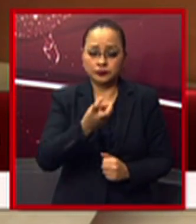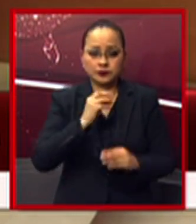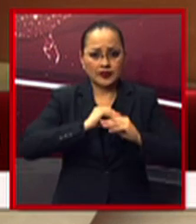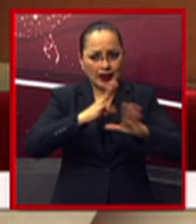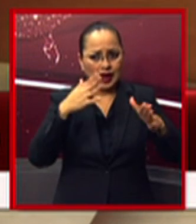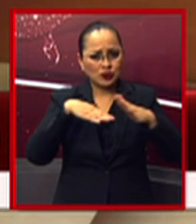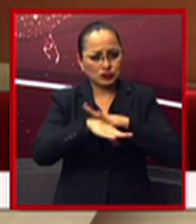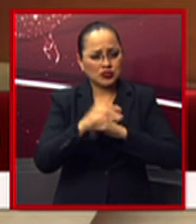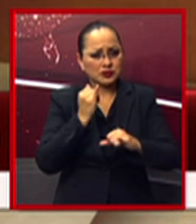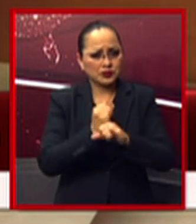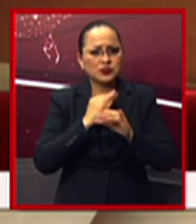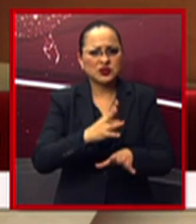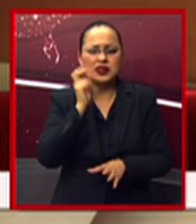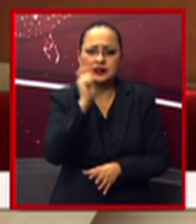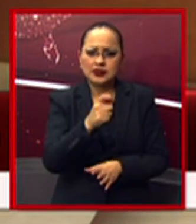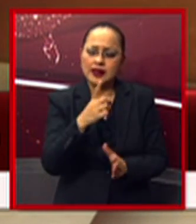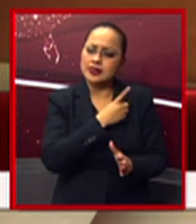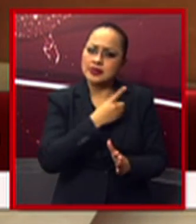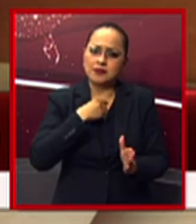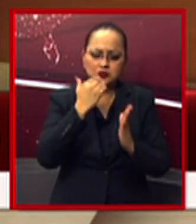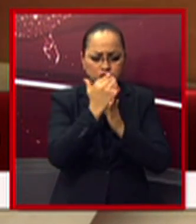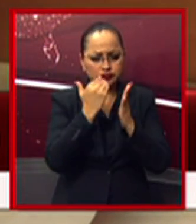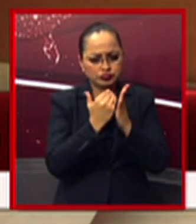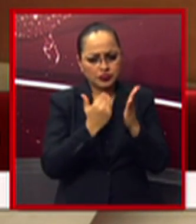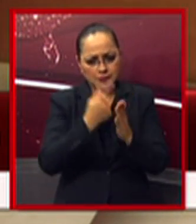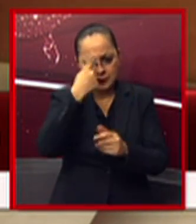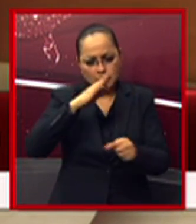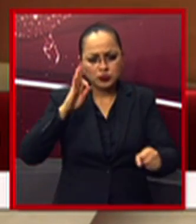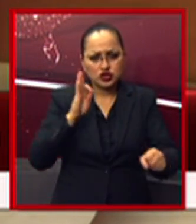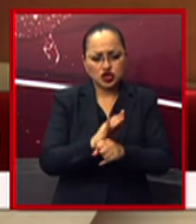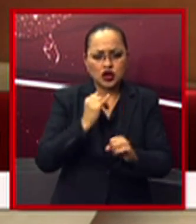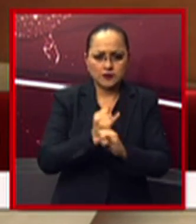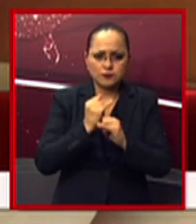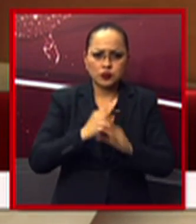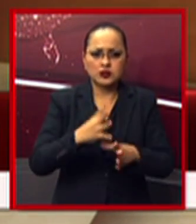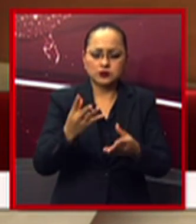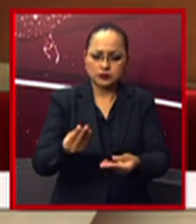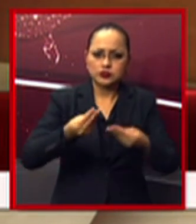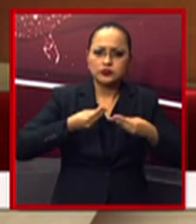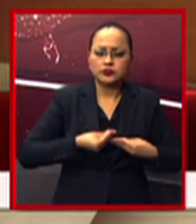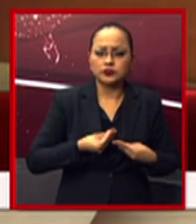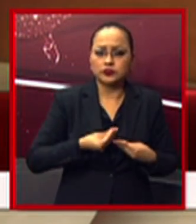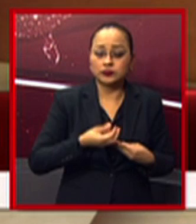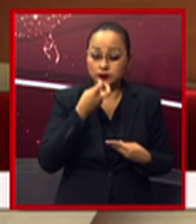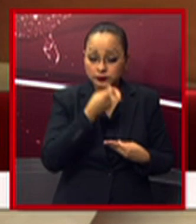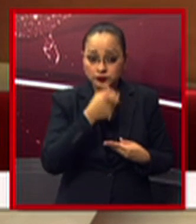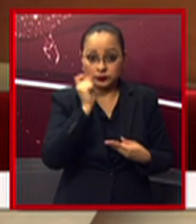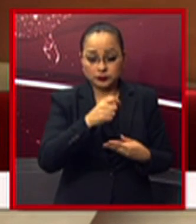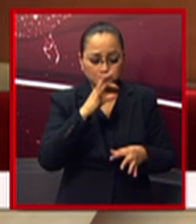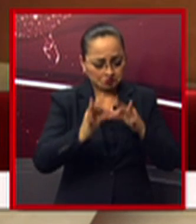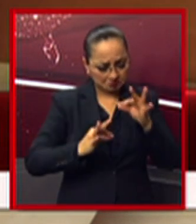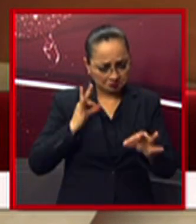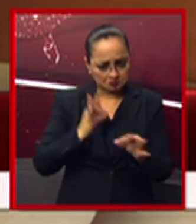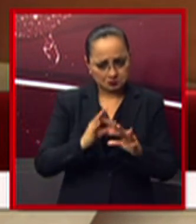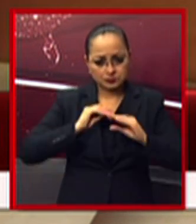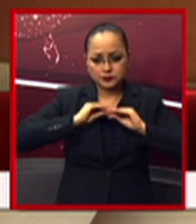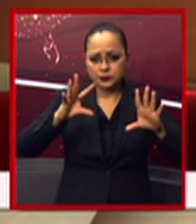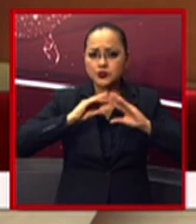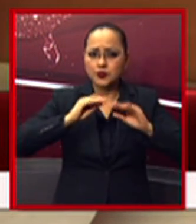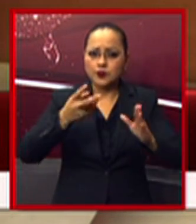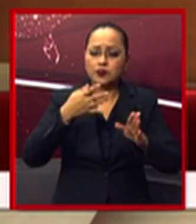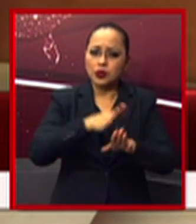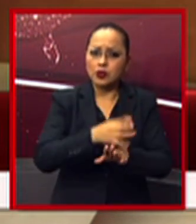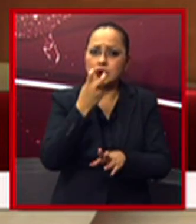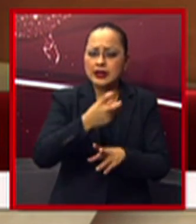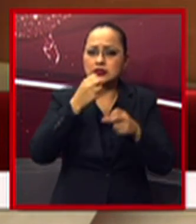transparencia requiere de mecanismos de protección de la información personal muy puntuales y eficaces que